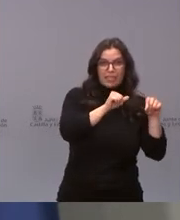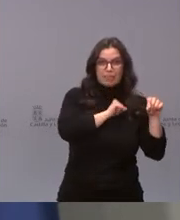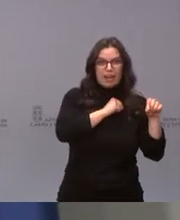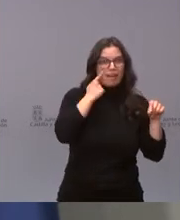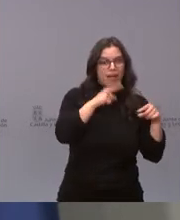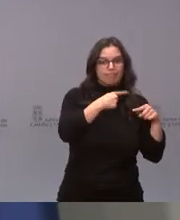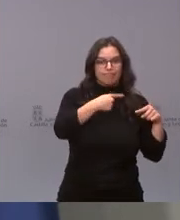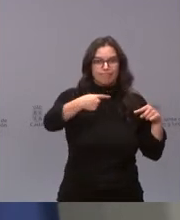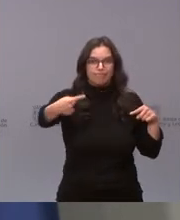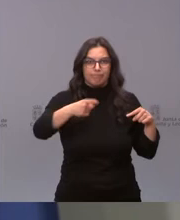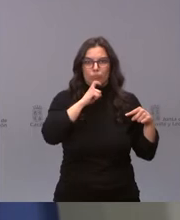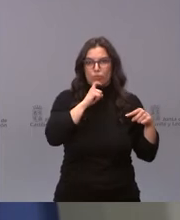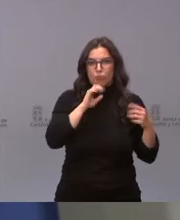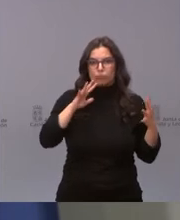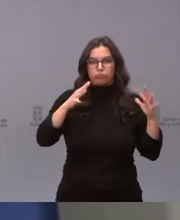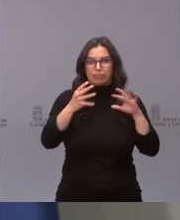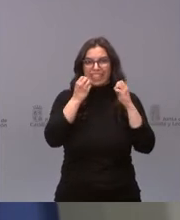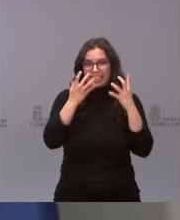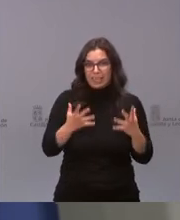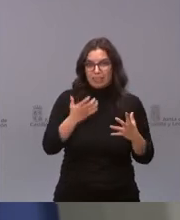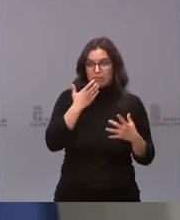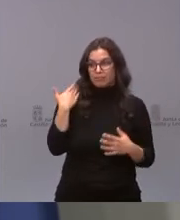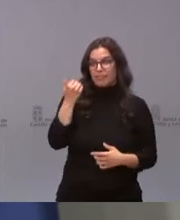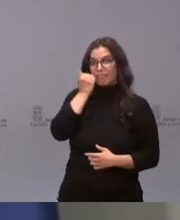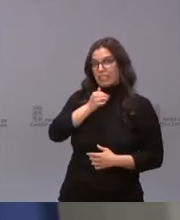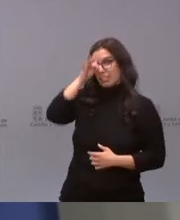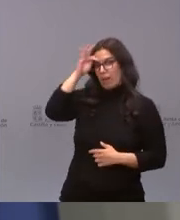ver si lo sucedido este fin de semana y en estos